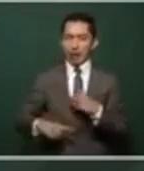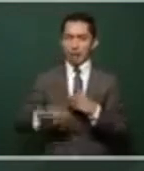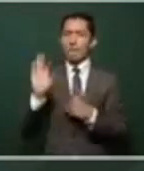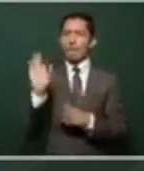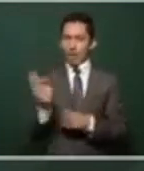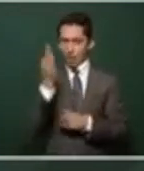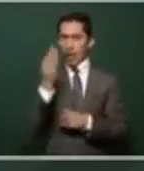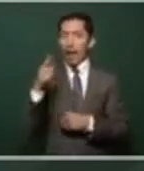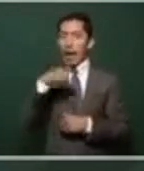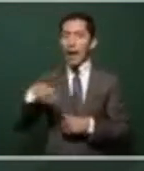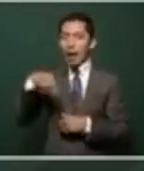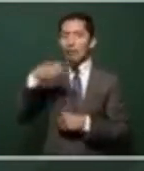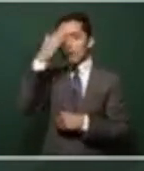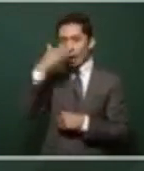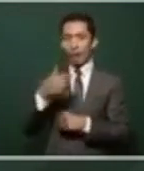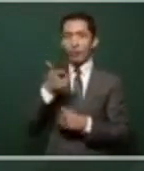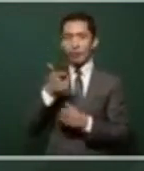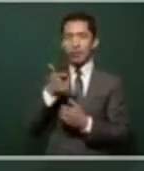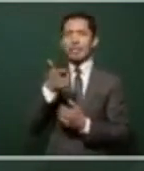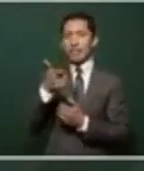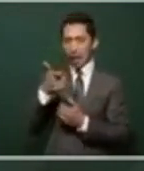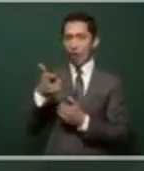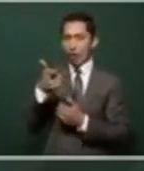maneja la nómina.